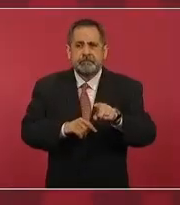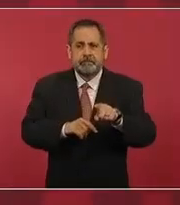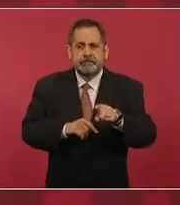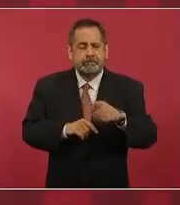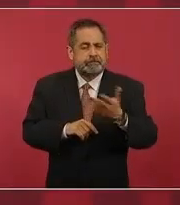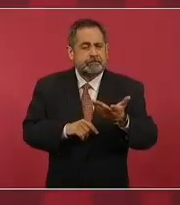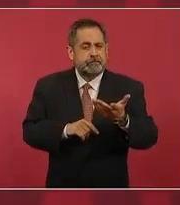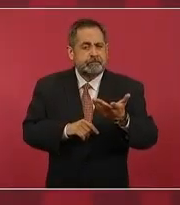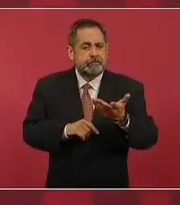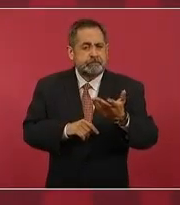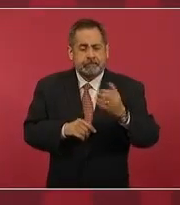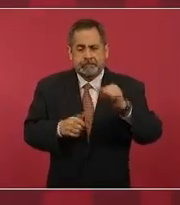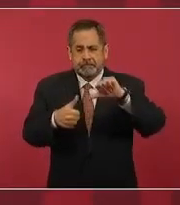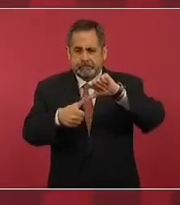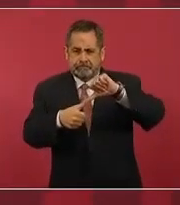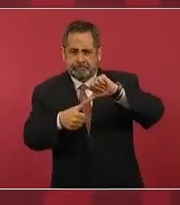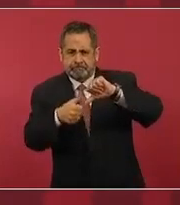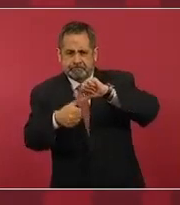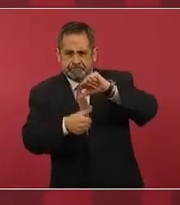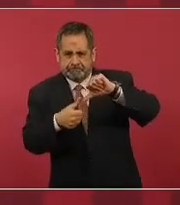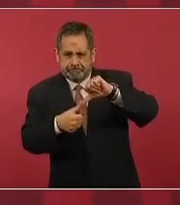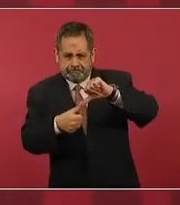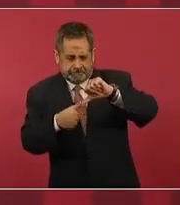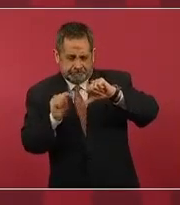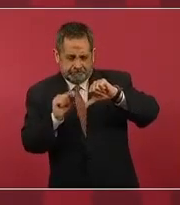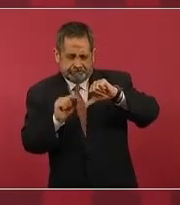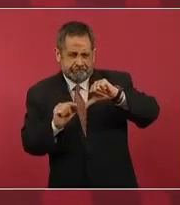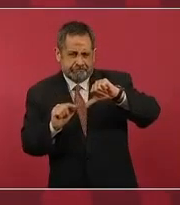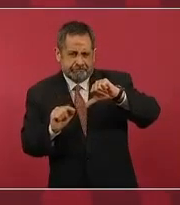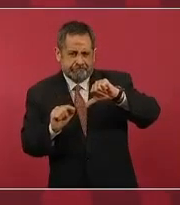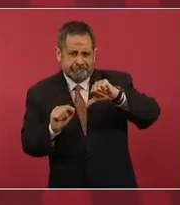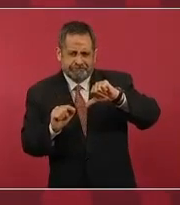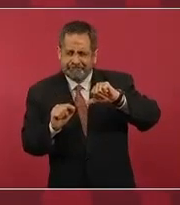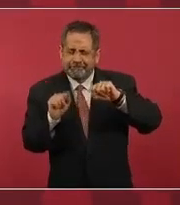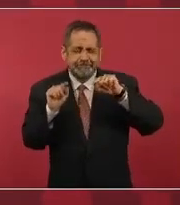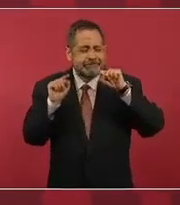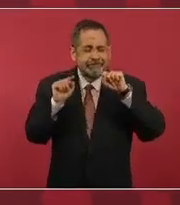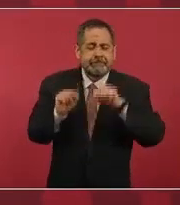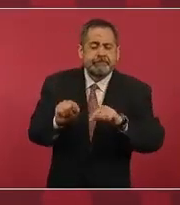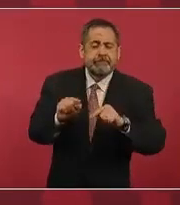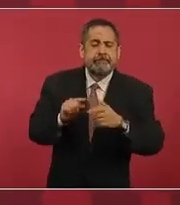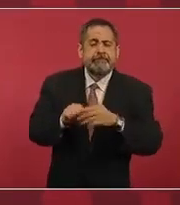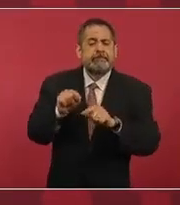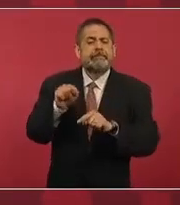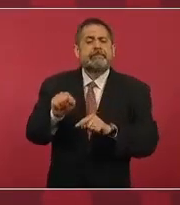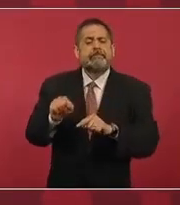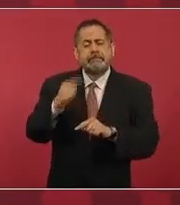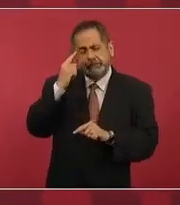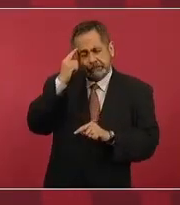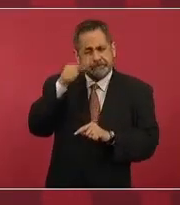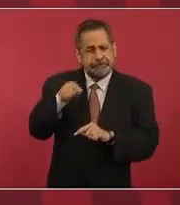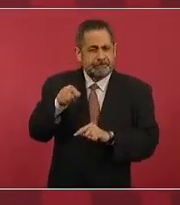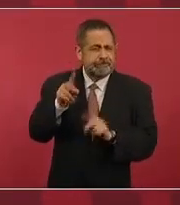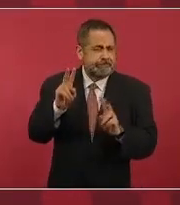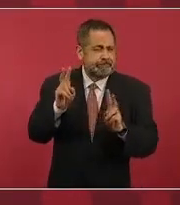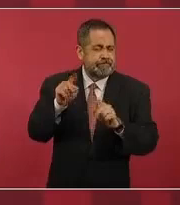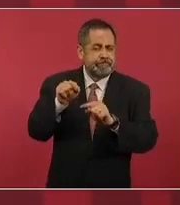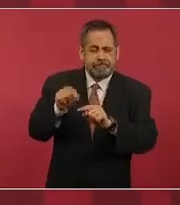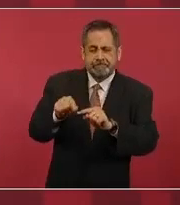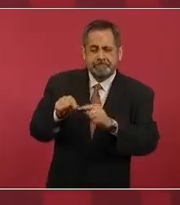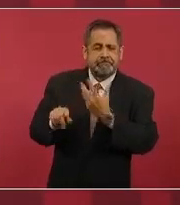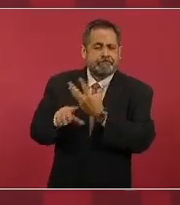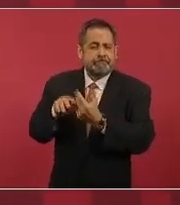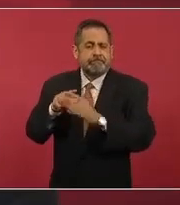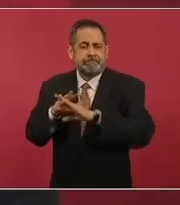en Centroamérica, en particular por el tema